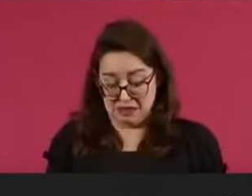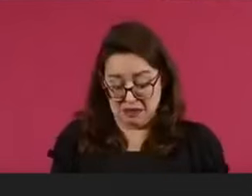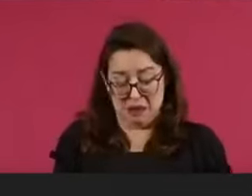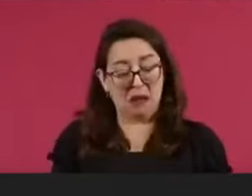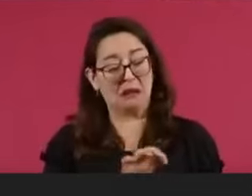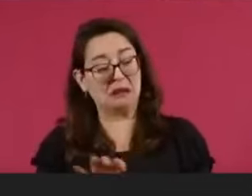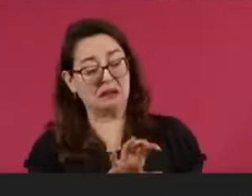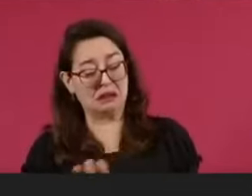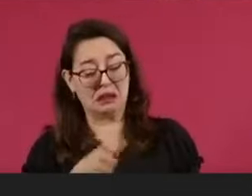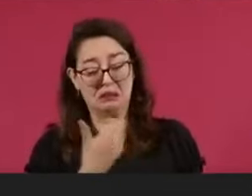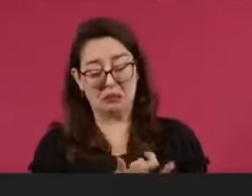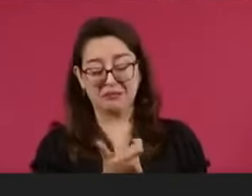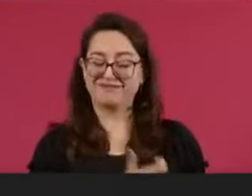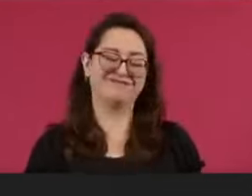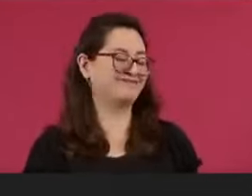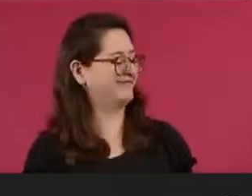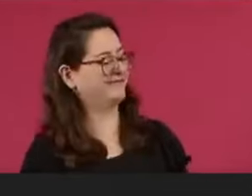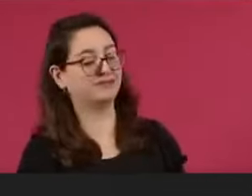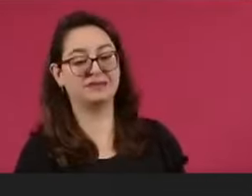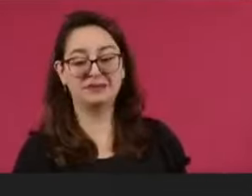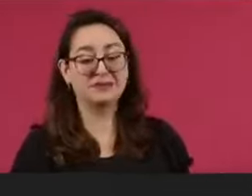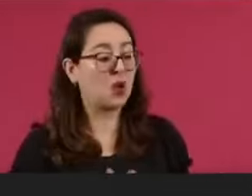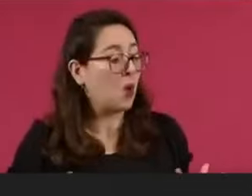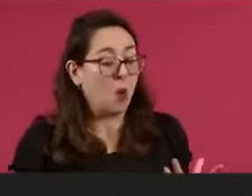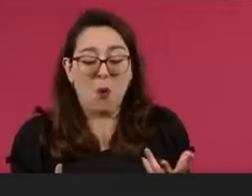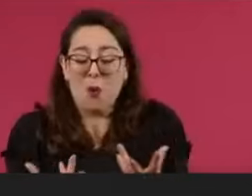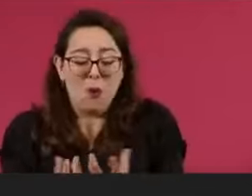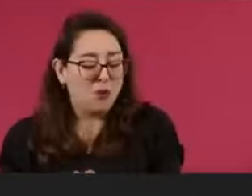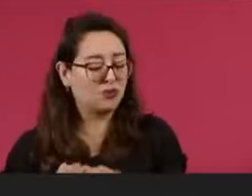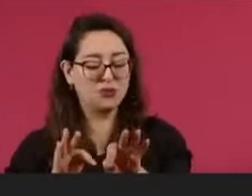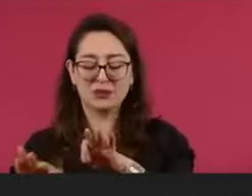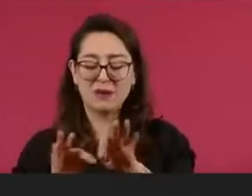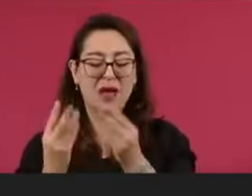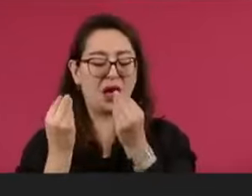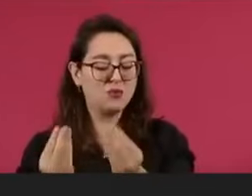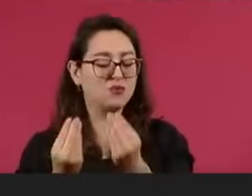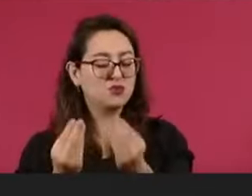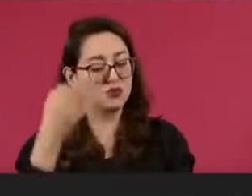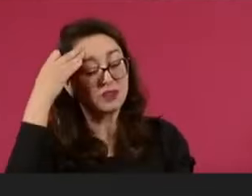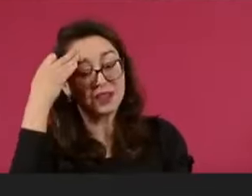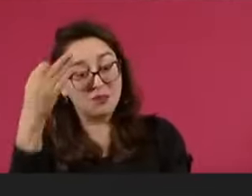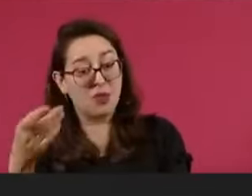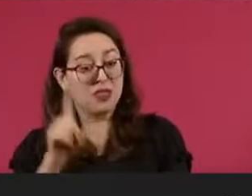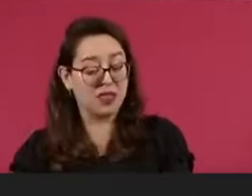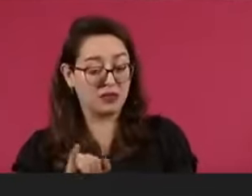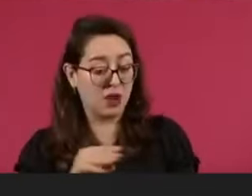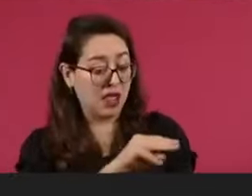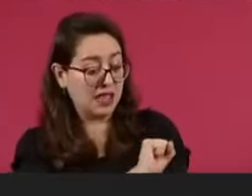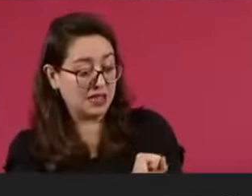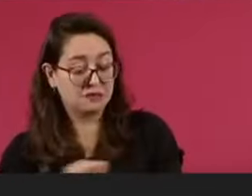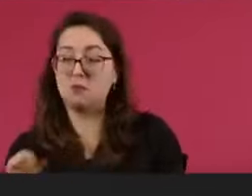de apoyo cada dos meses. Llevan muchísimo tiempo trabajando en el IMSS Bienestar. O sea, pero